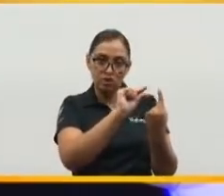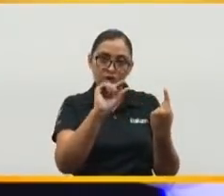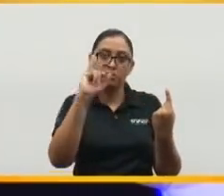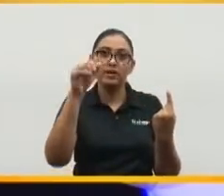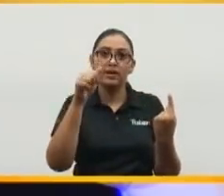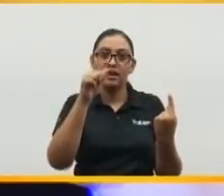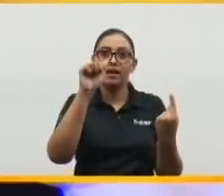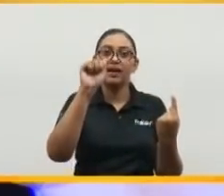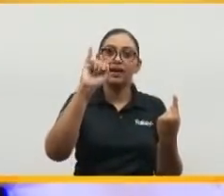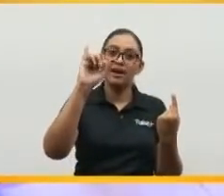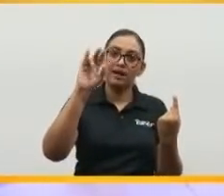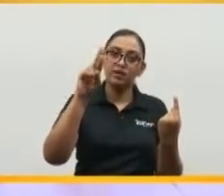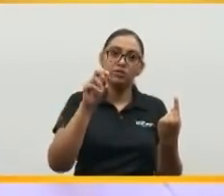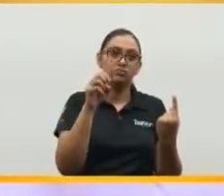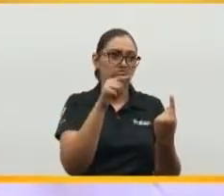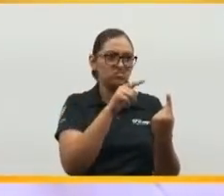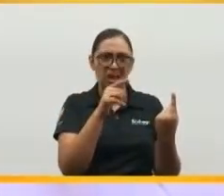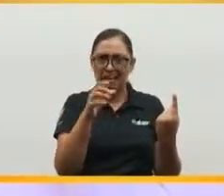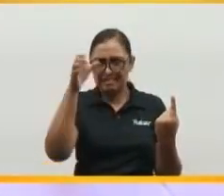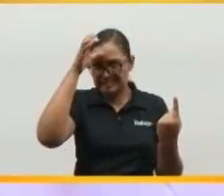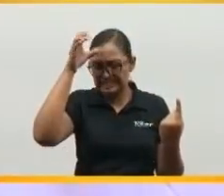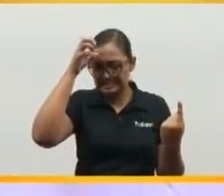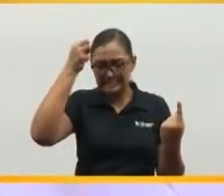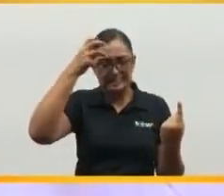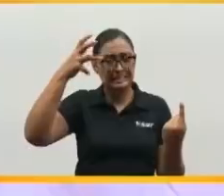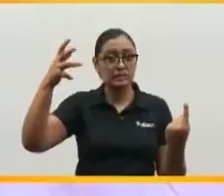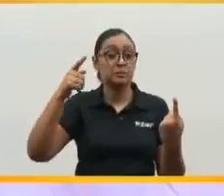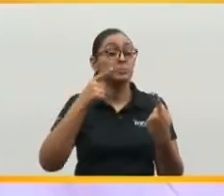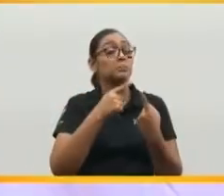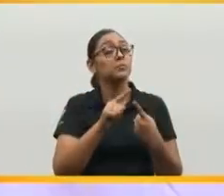pero le faltaba una cosa: fe.